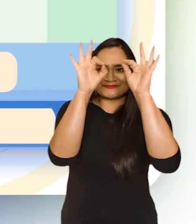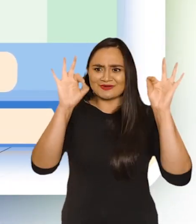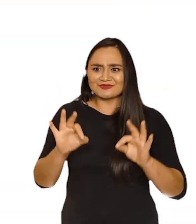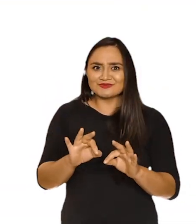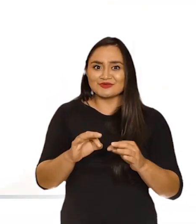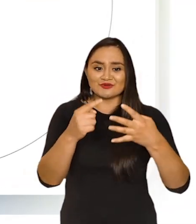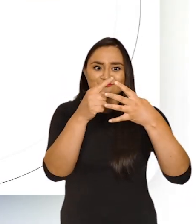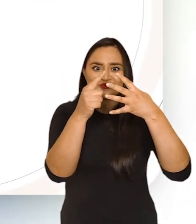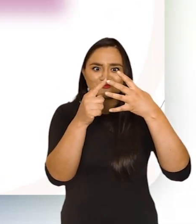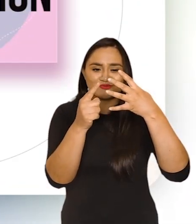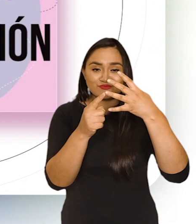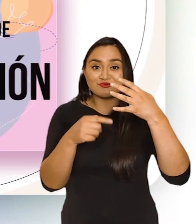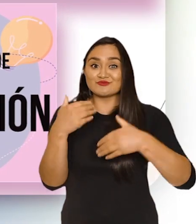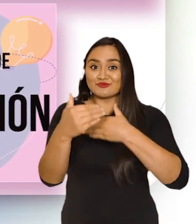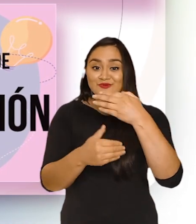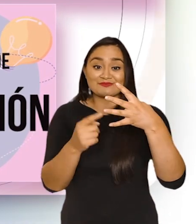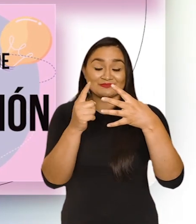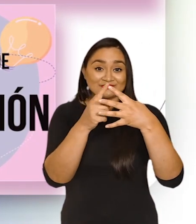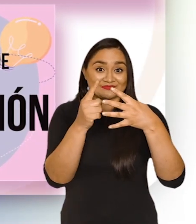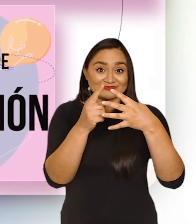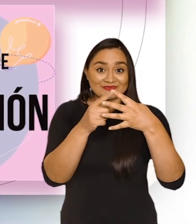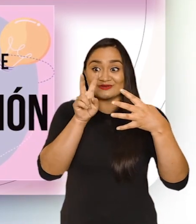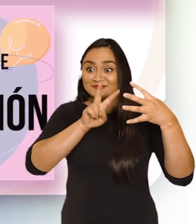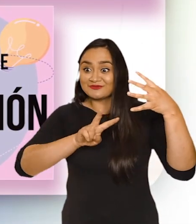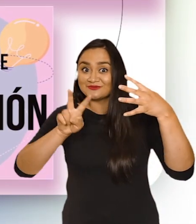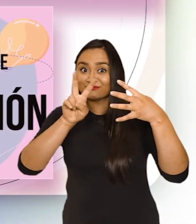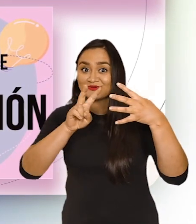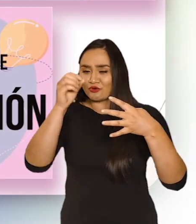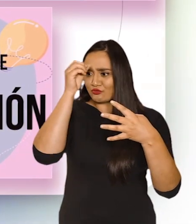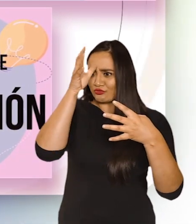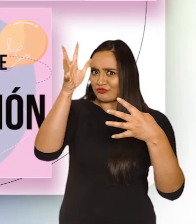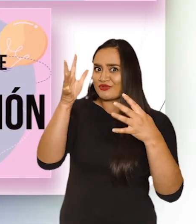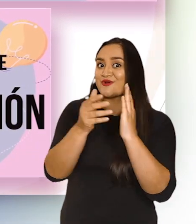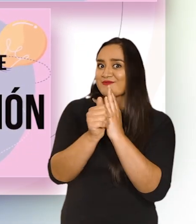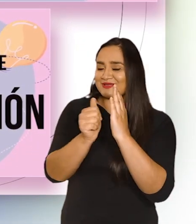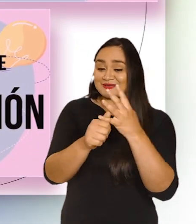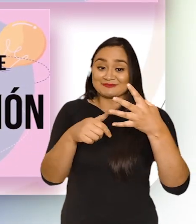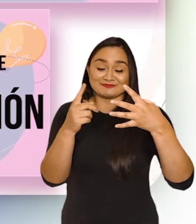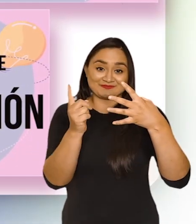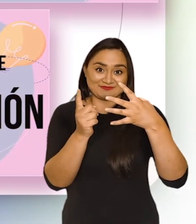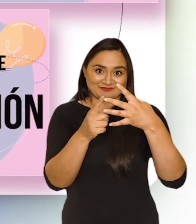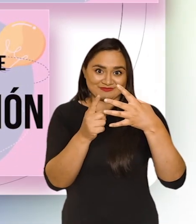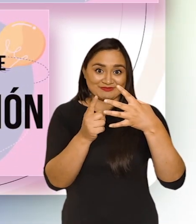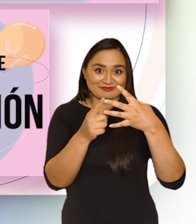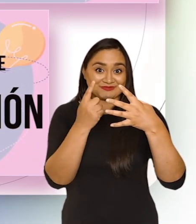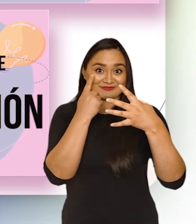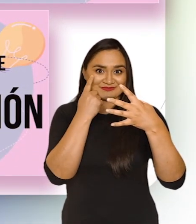esta matriz cuenta con 4 fases que son: identificación de contenidos y competencias,